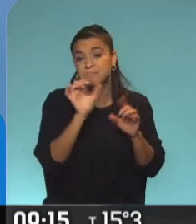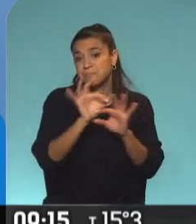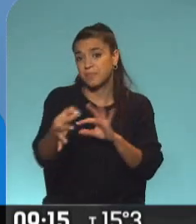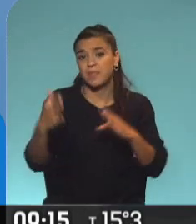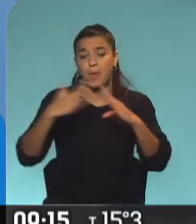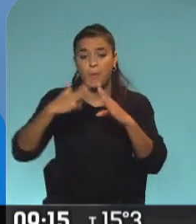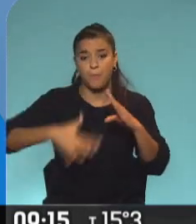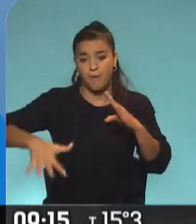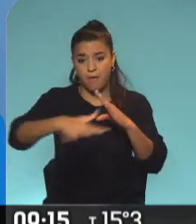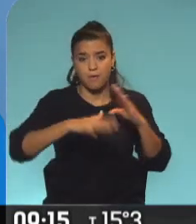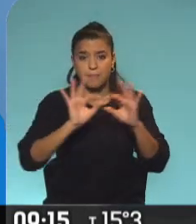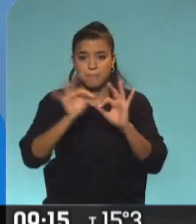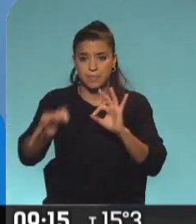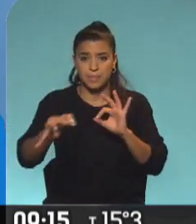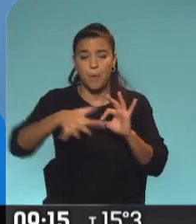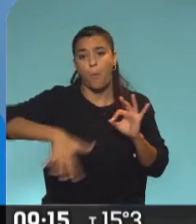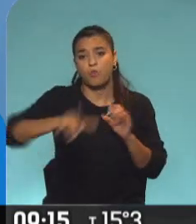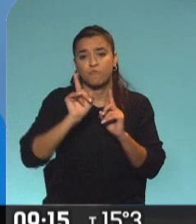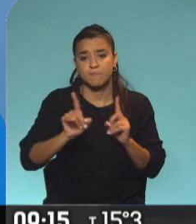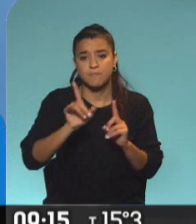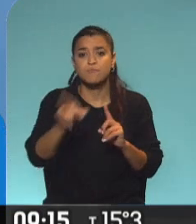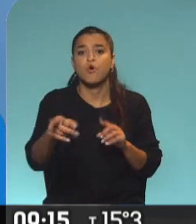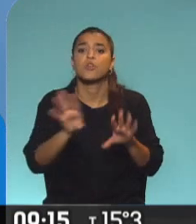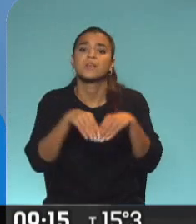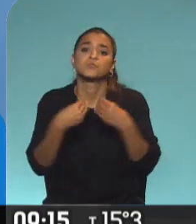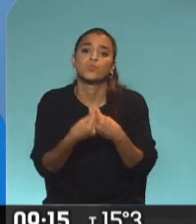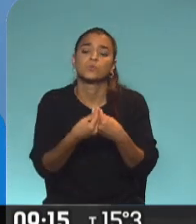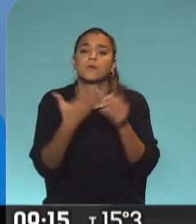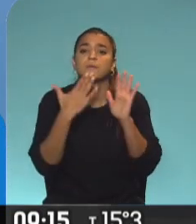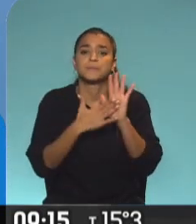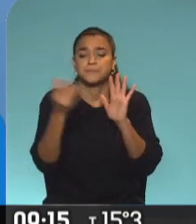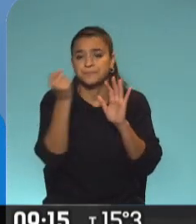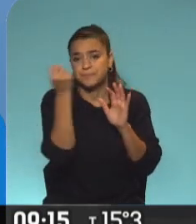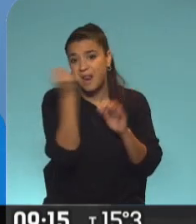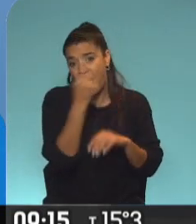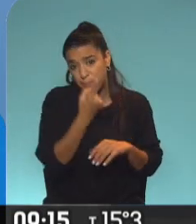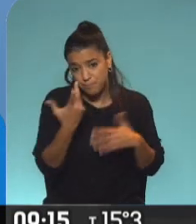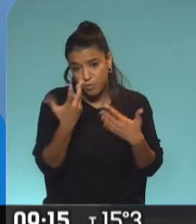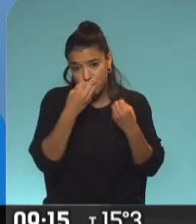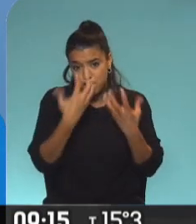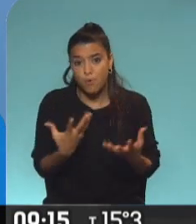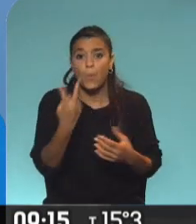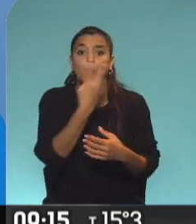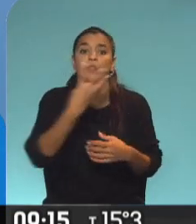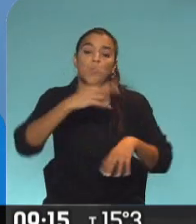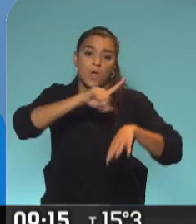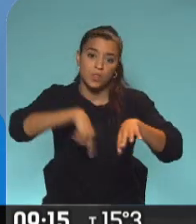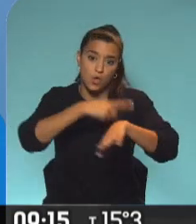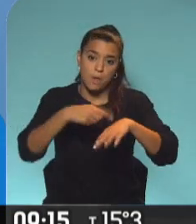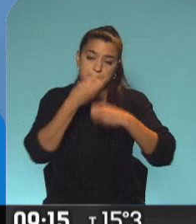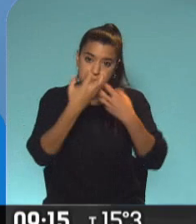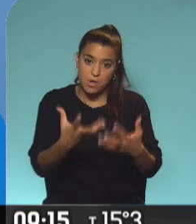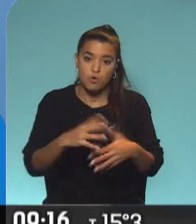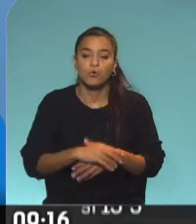en el barrio, en el municipio, tener el resultado del test lo más rápido posible, dentro de las 24 horas